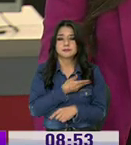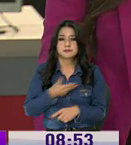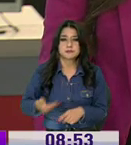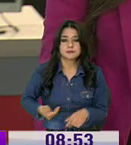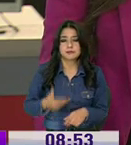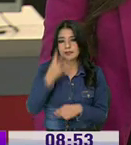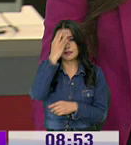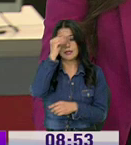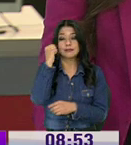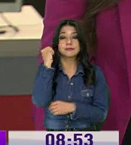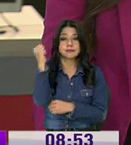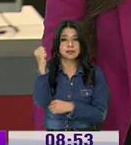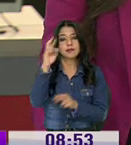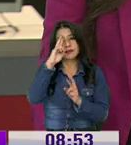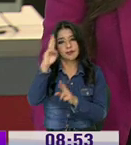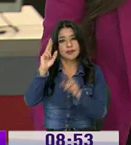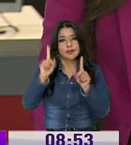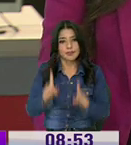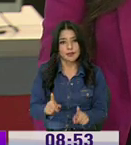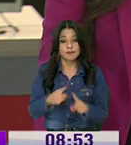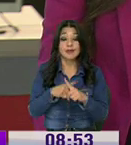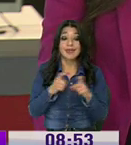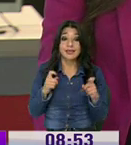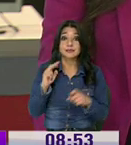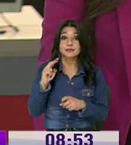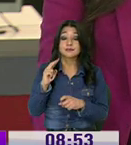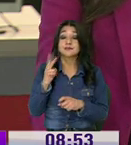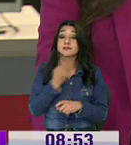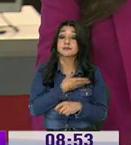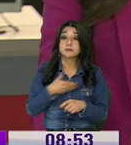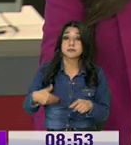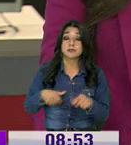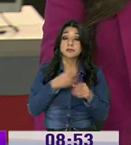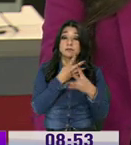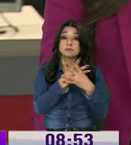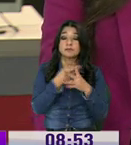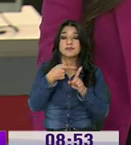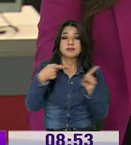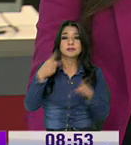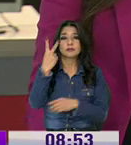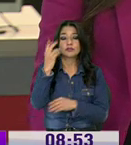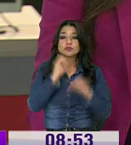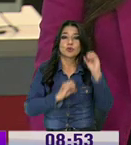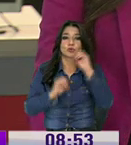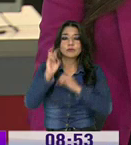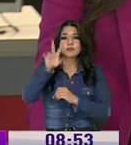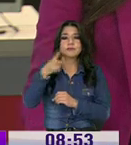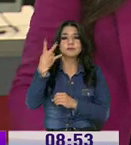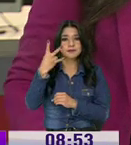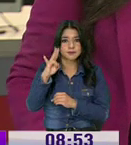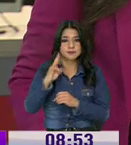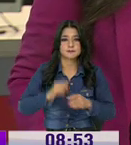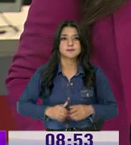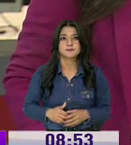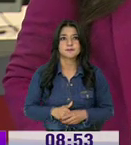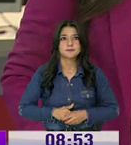para proteger sus derechos. El ex funcionario se encuentra detenido desde el 2 de octubre del